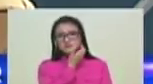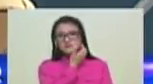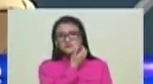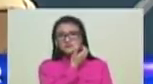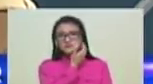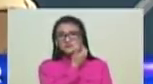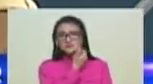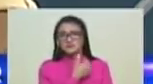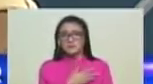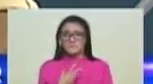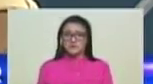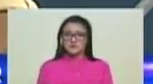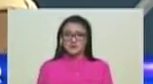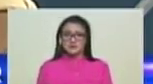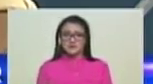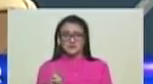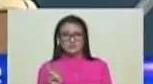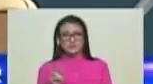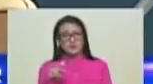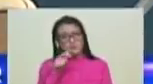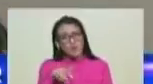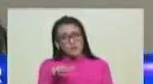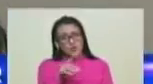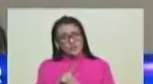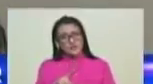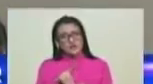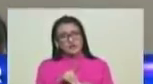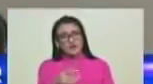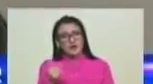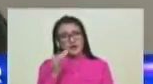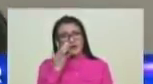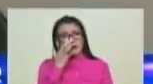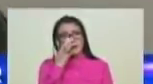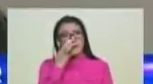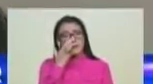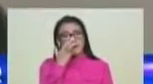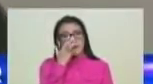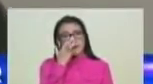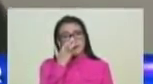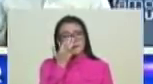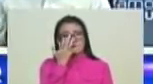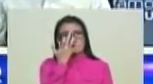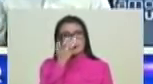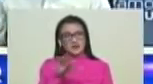Presidente de la República de Venezuela. Este es un pueblo demasiado digno para escoger como presidente un ser tan vil.